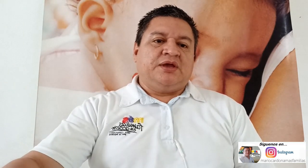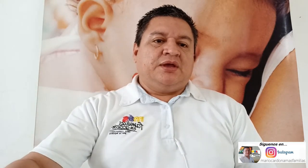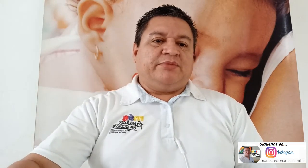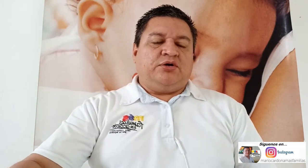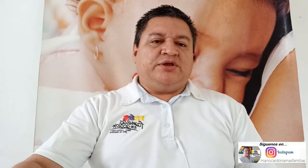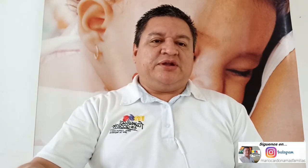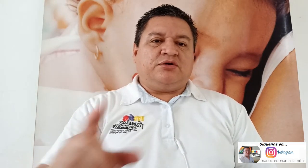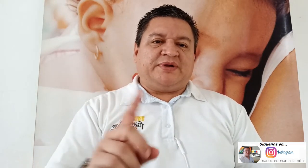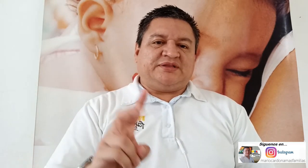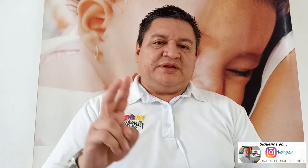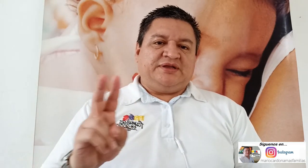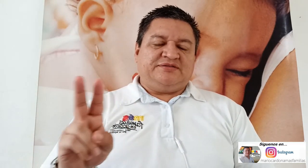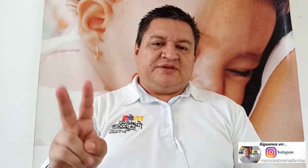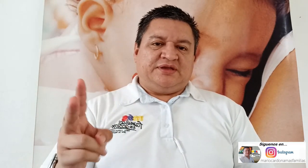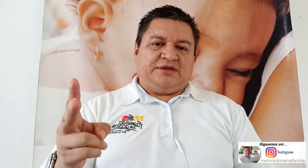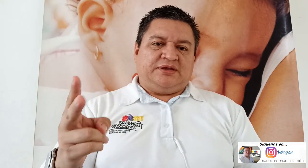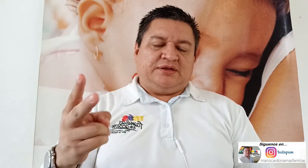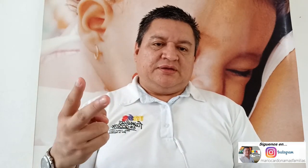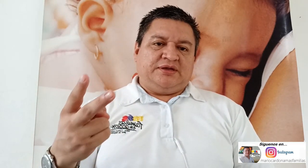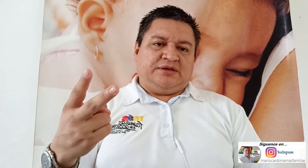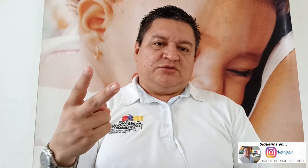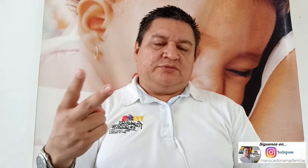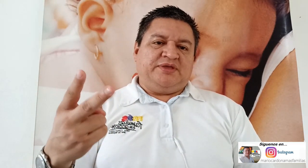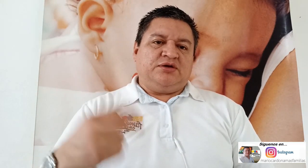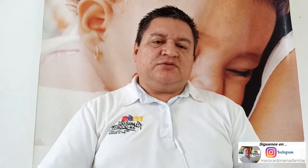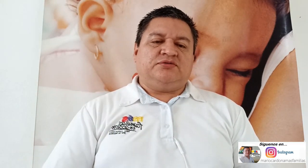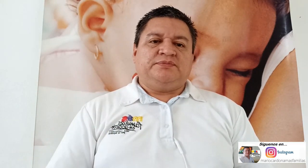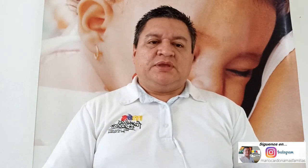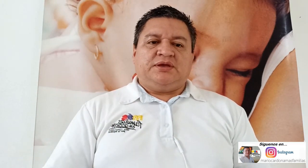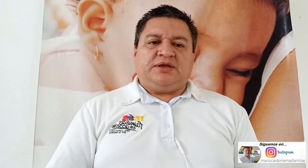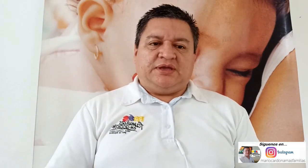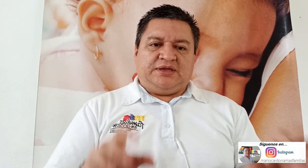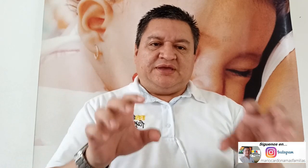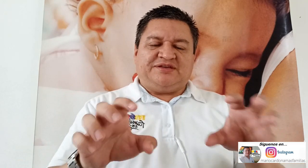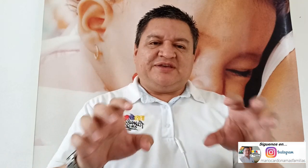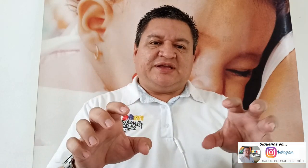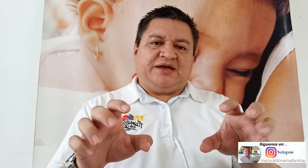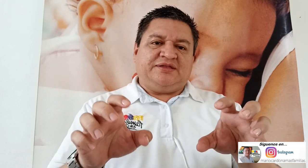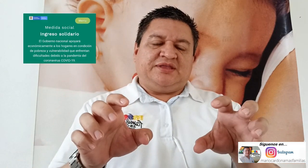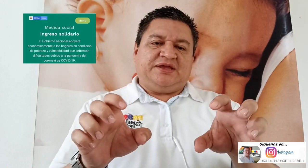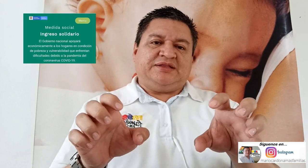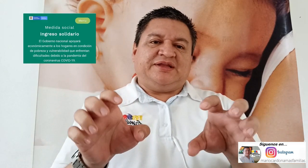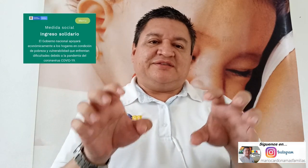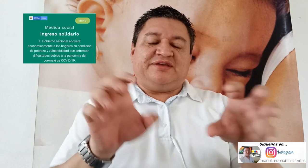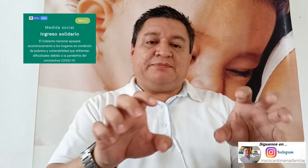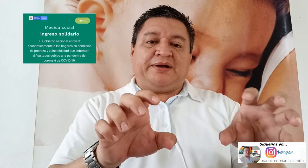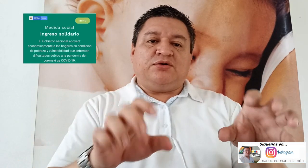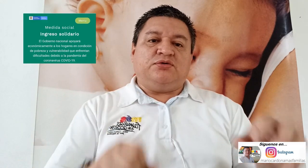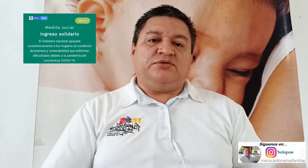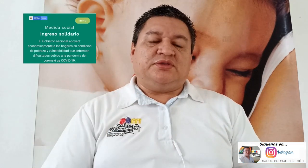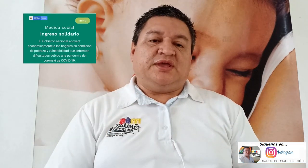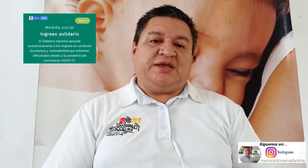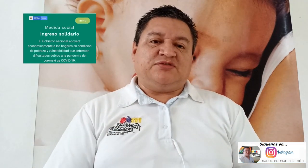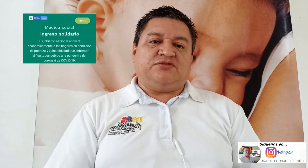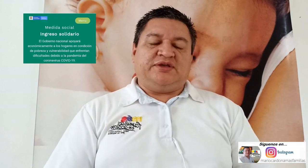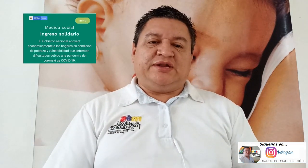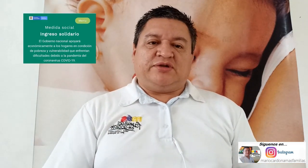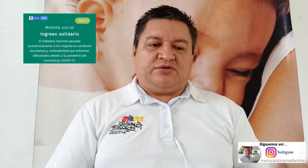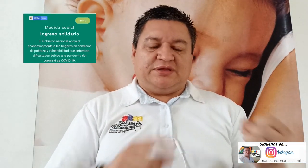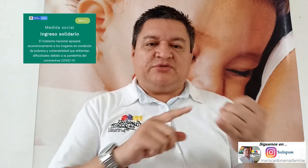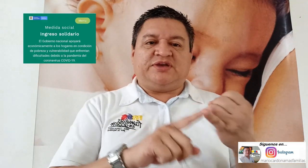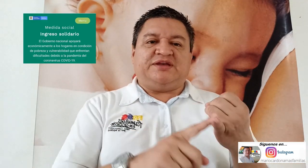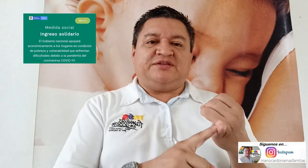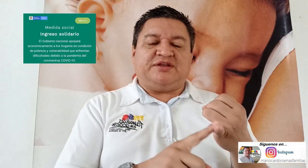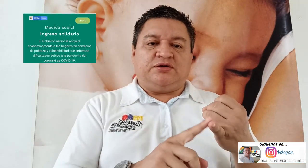información. Bueno, hoy quiero compartirles dos videos. Y es acerca del tercer pago de ingreso